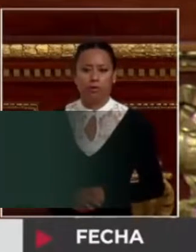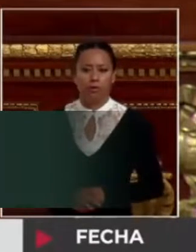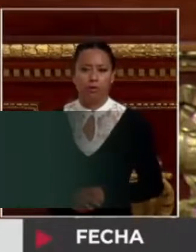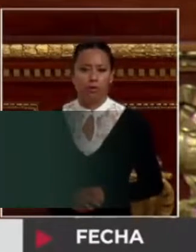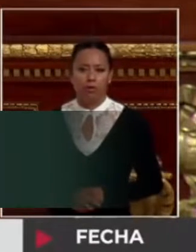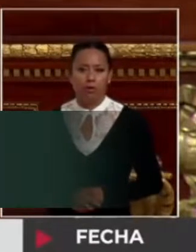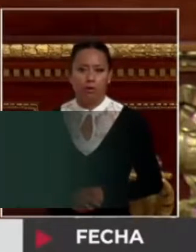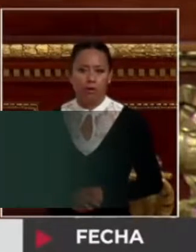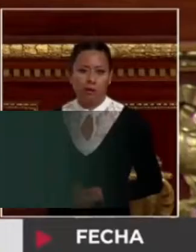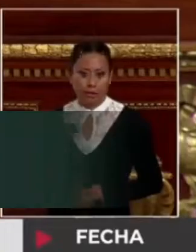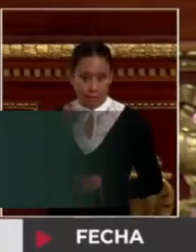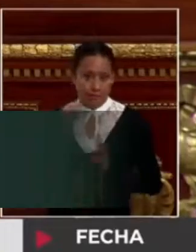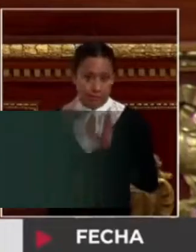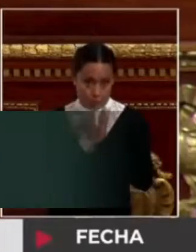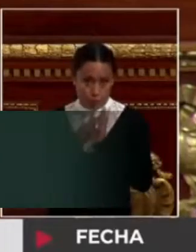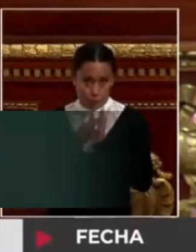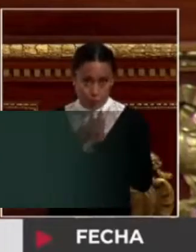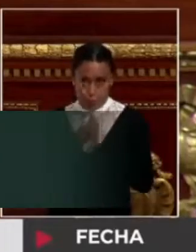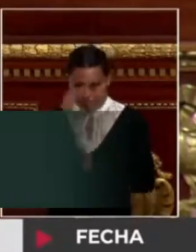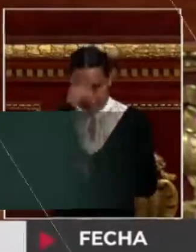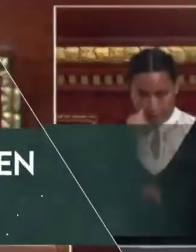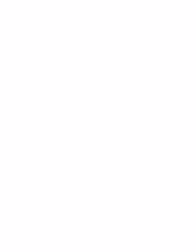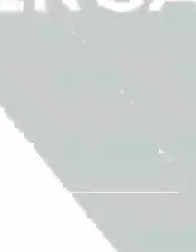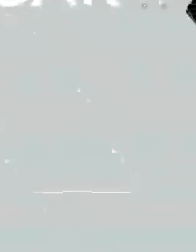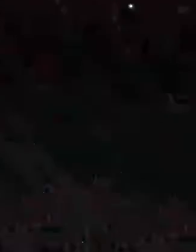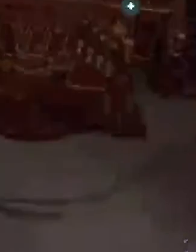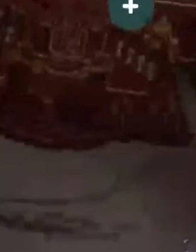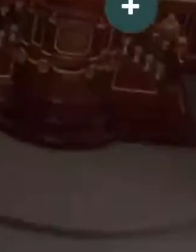derechos político-electorales de las y los ciudadanos.